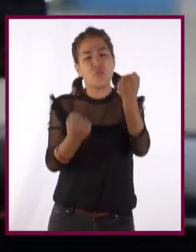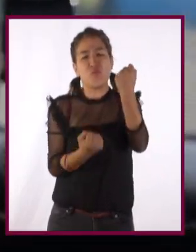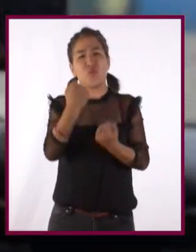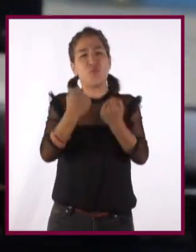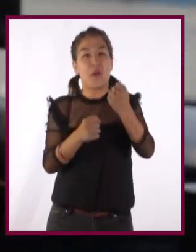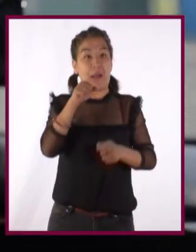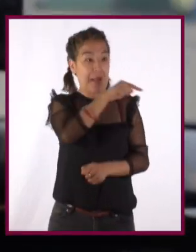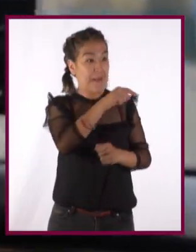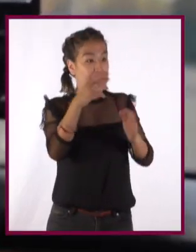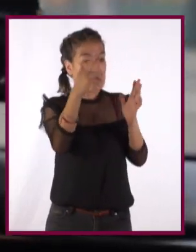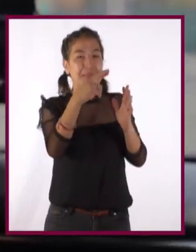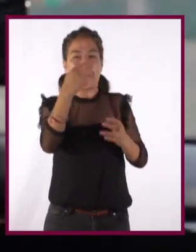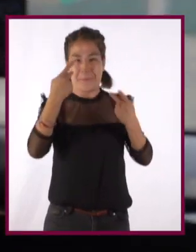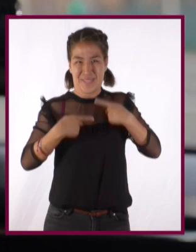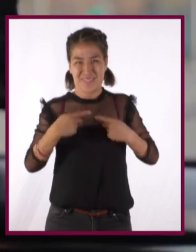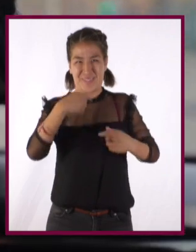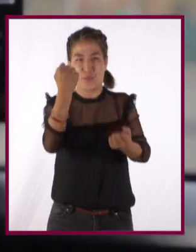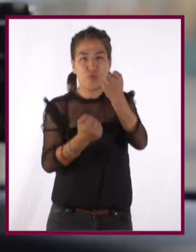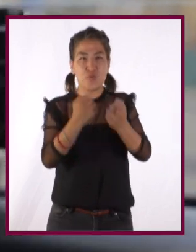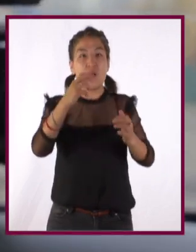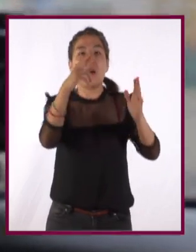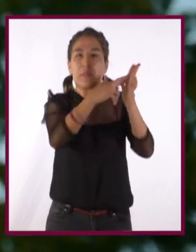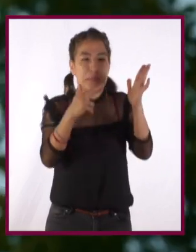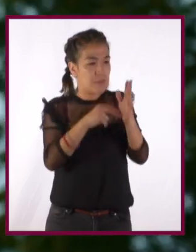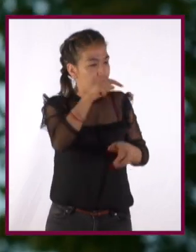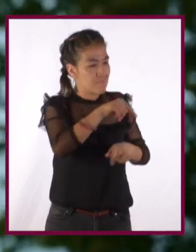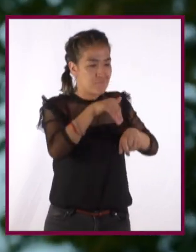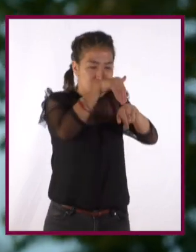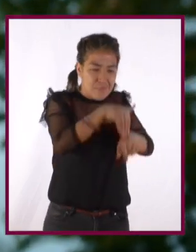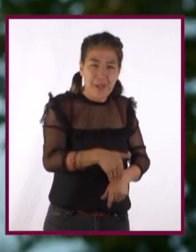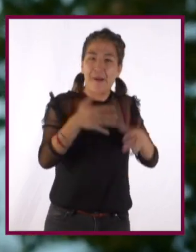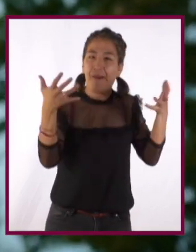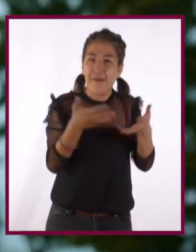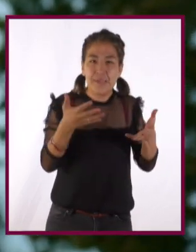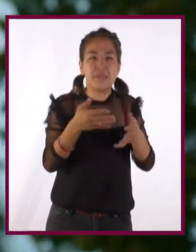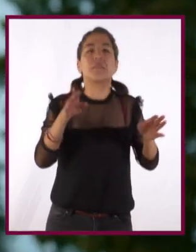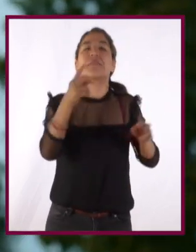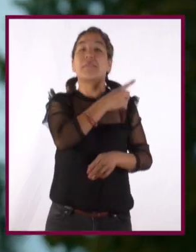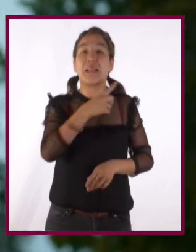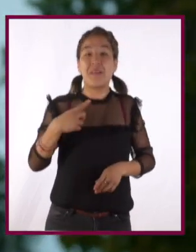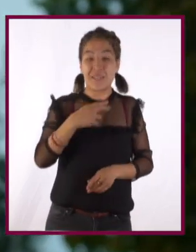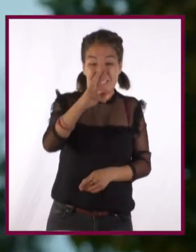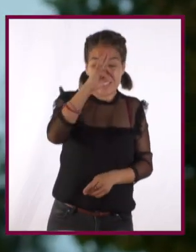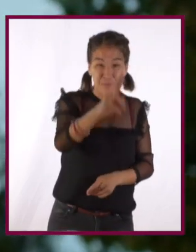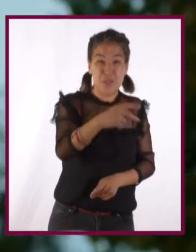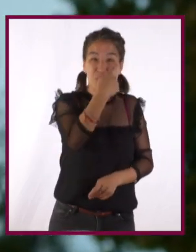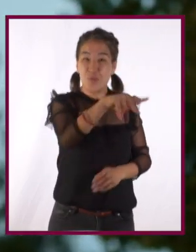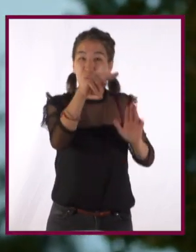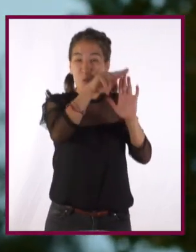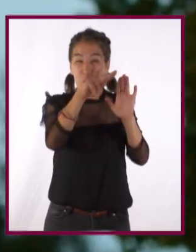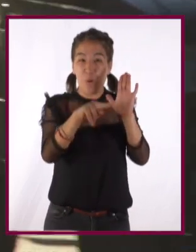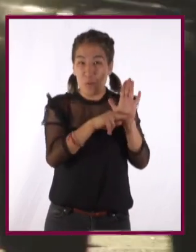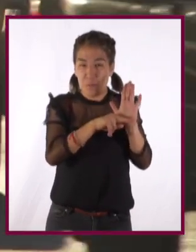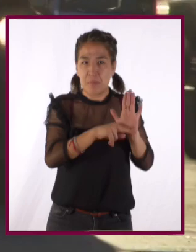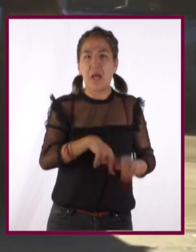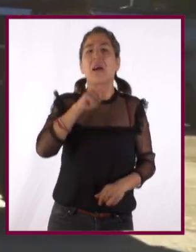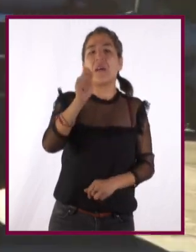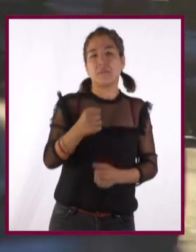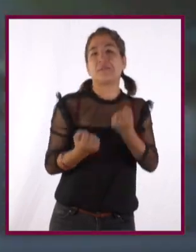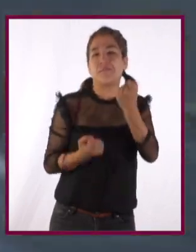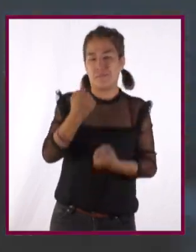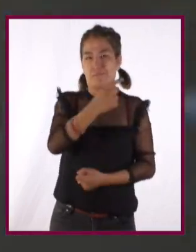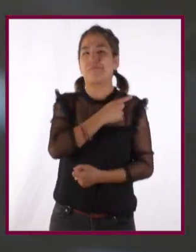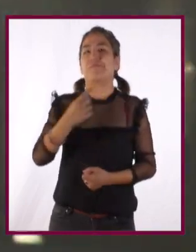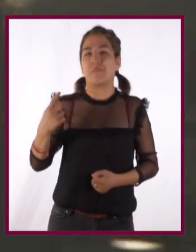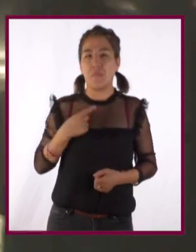conductores sigan las reglas estipuladas en el reglamento de tránsito y, además, respeten las normas implícitas,